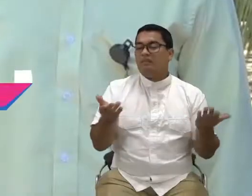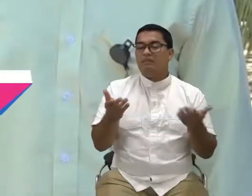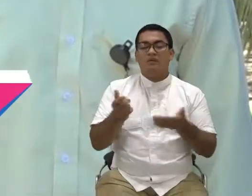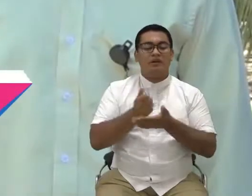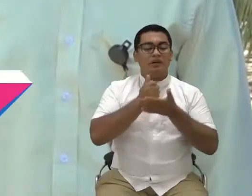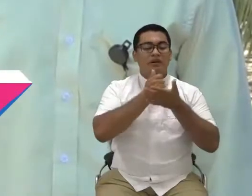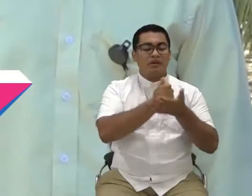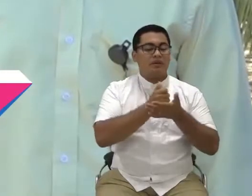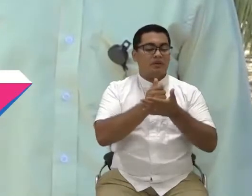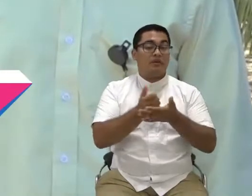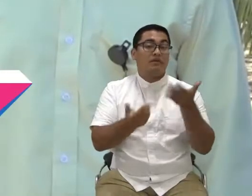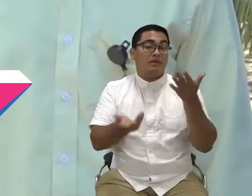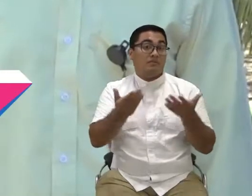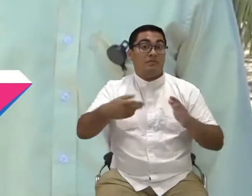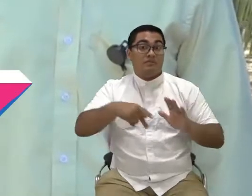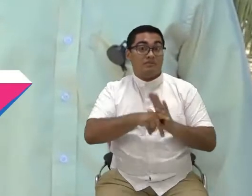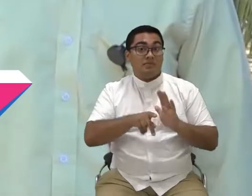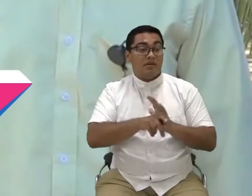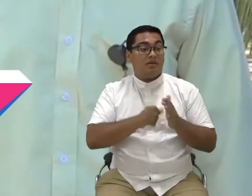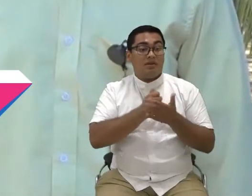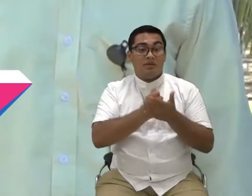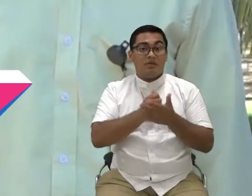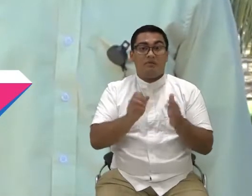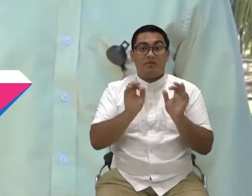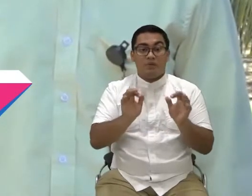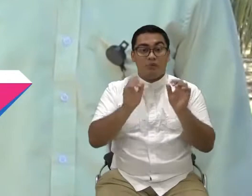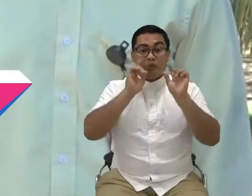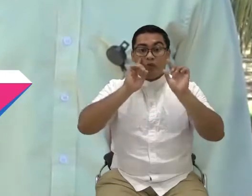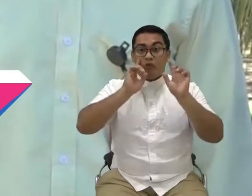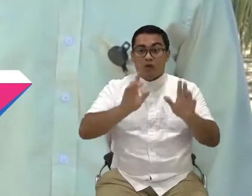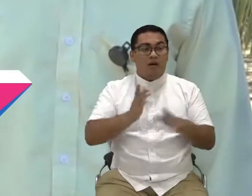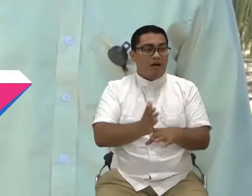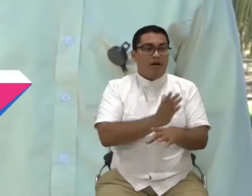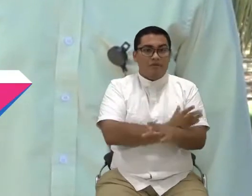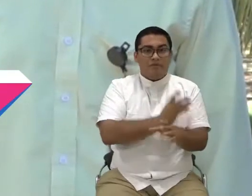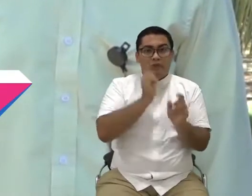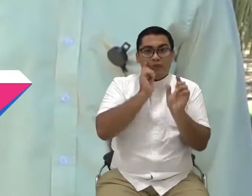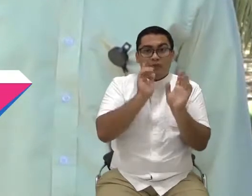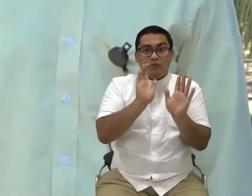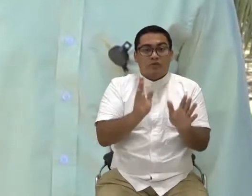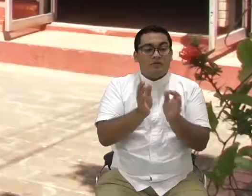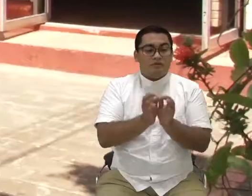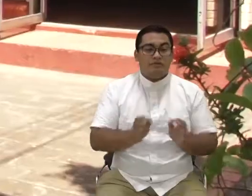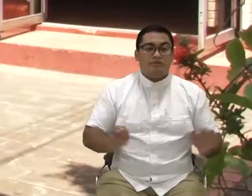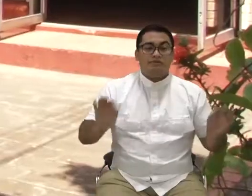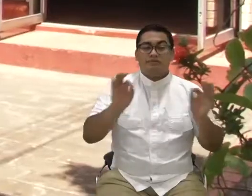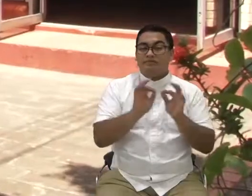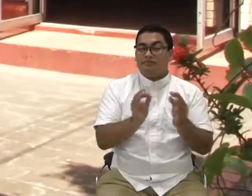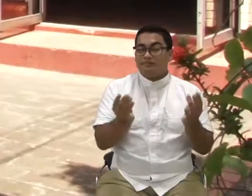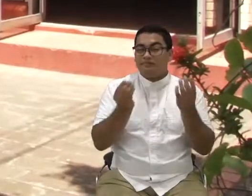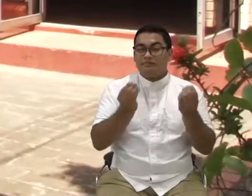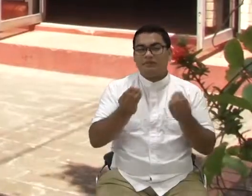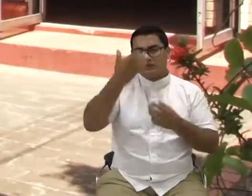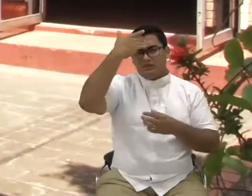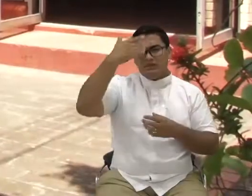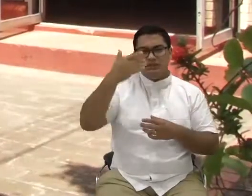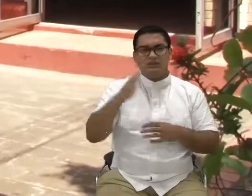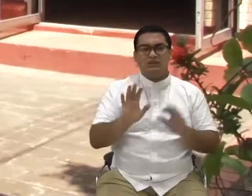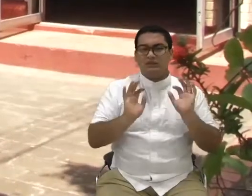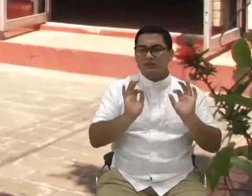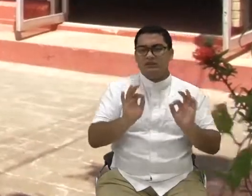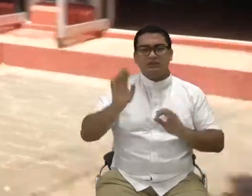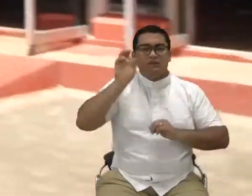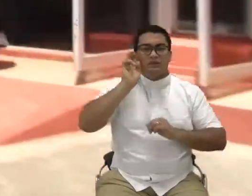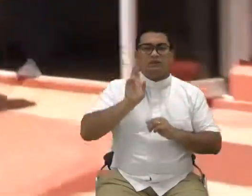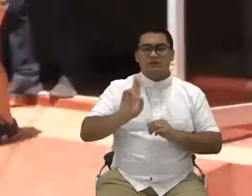es aportar en situaciones de emergencia. La prevención es algo importante y sabemos que